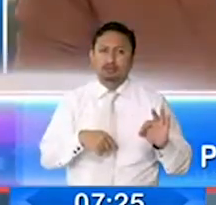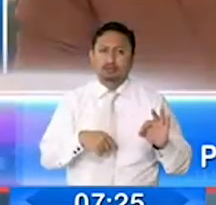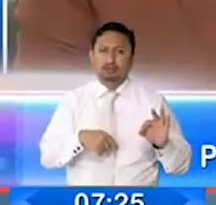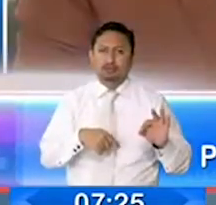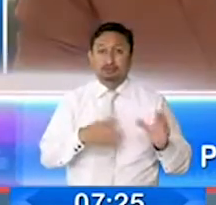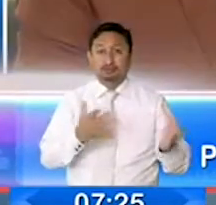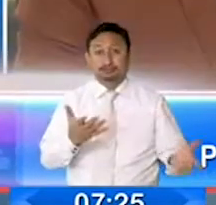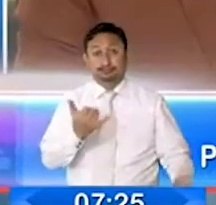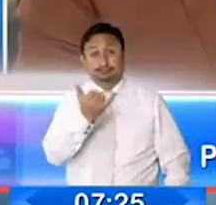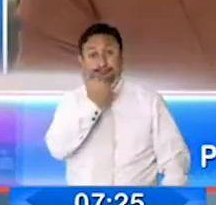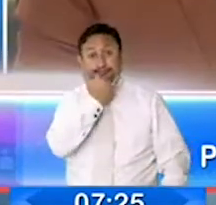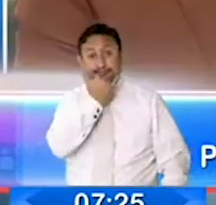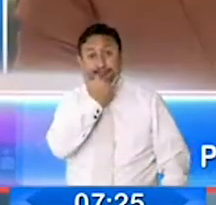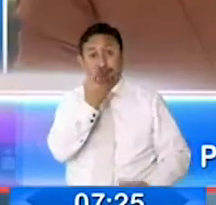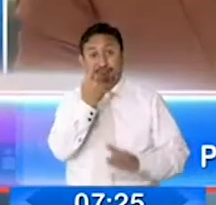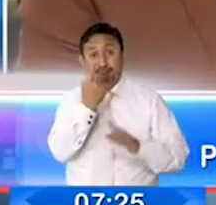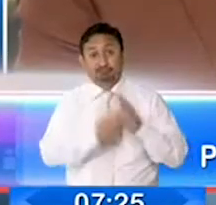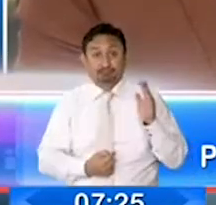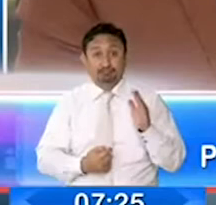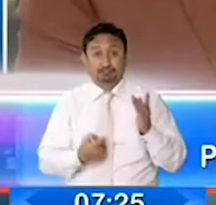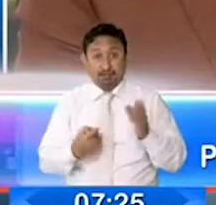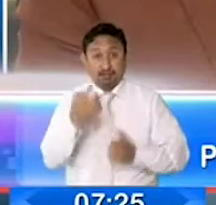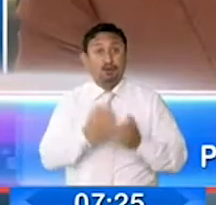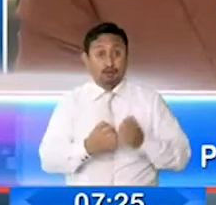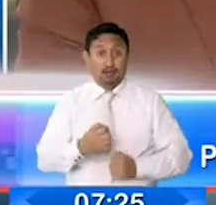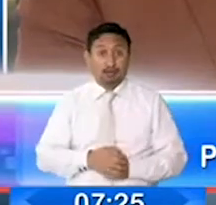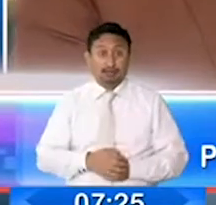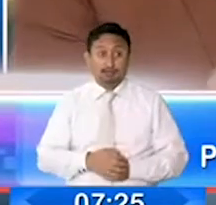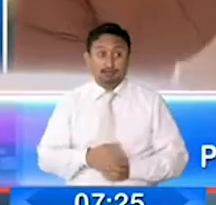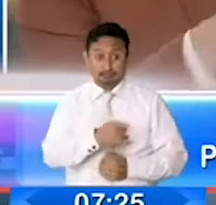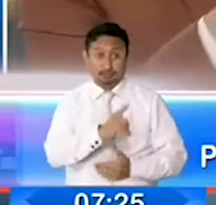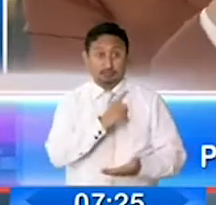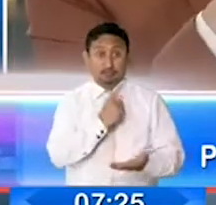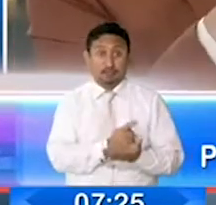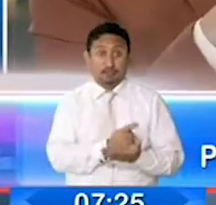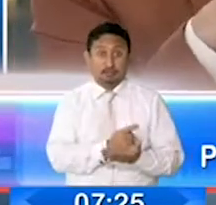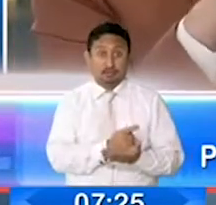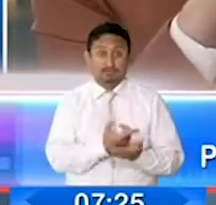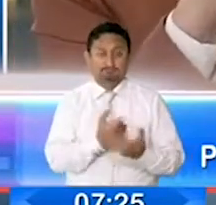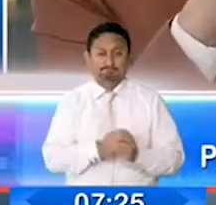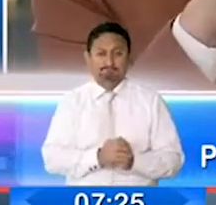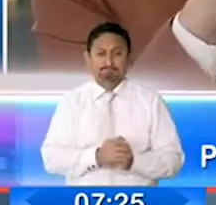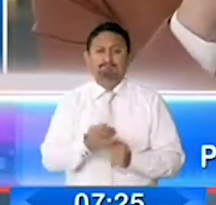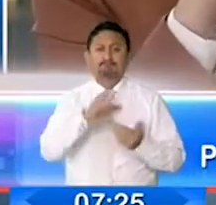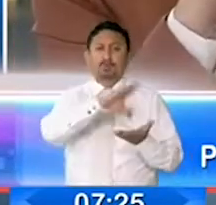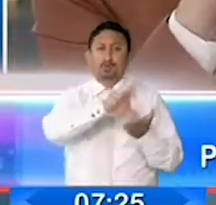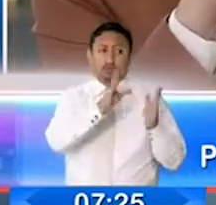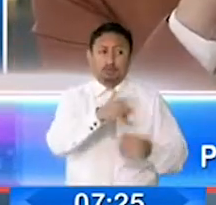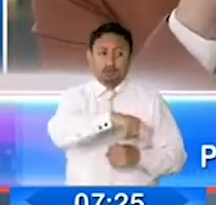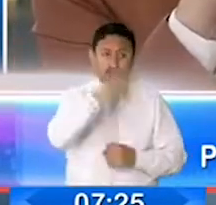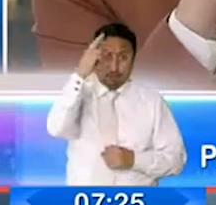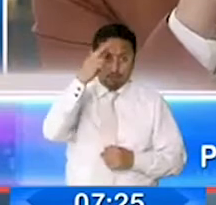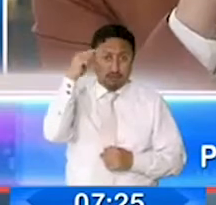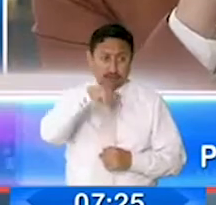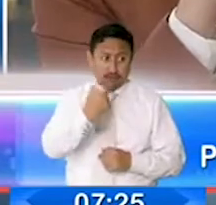falla. Claro, ahí hay problemas. Ahí hay falla, ahí hay problemas. Y eso es real. Entonces, mire, yo creo que los ciudadanos tienen mucha razón cuando